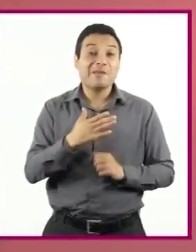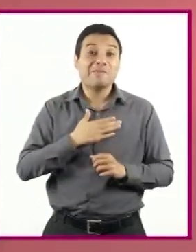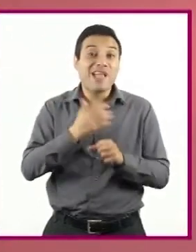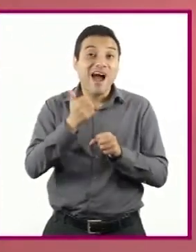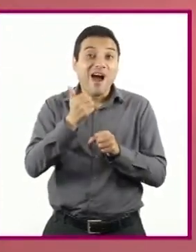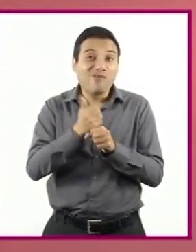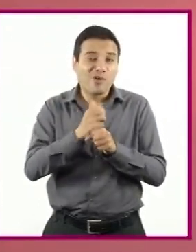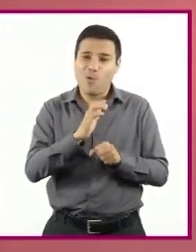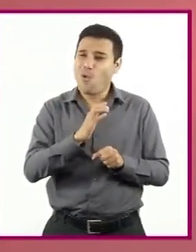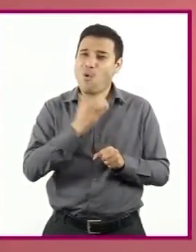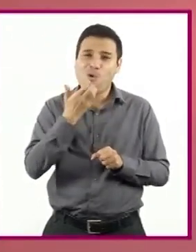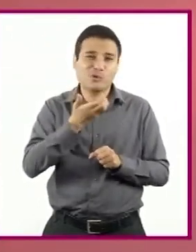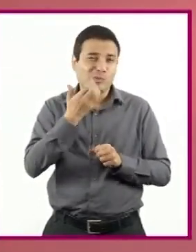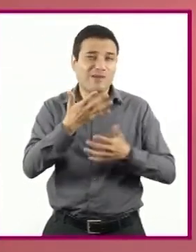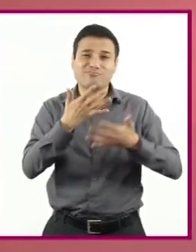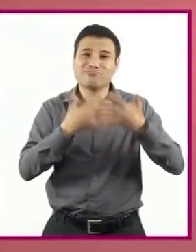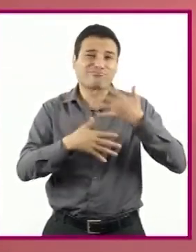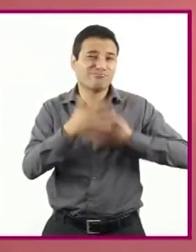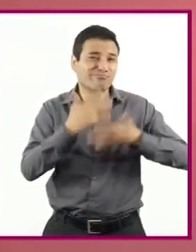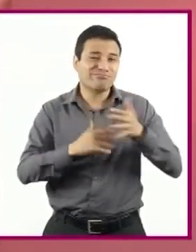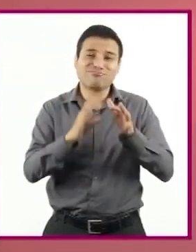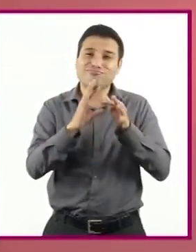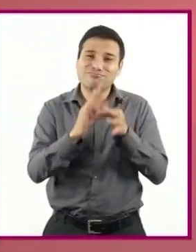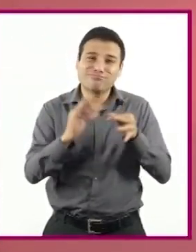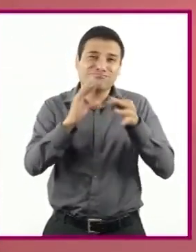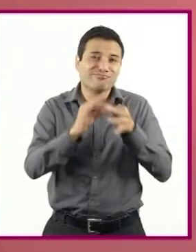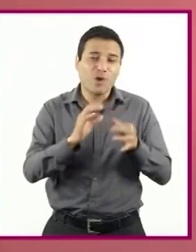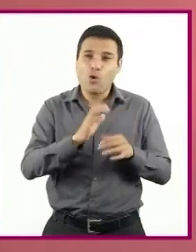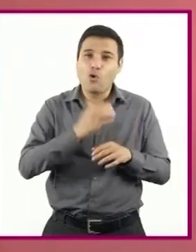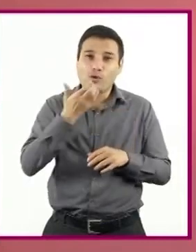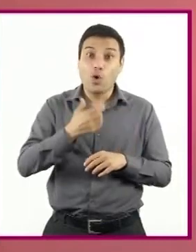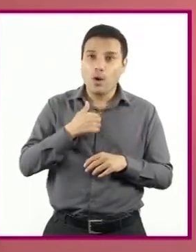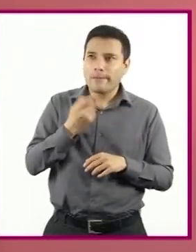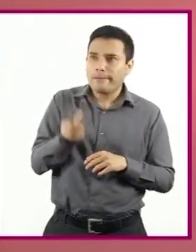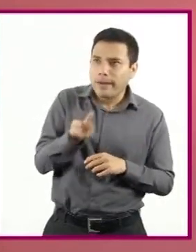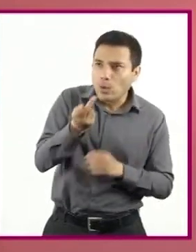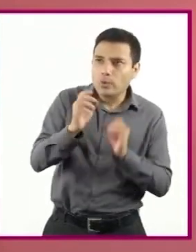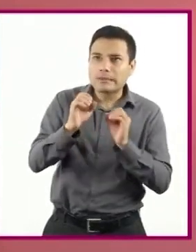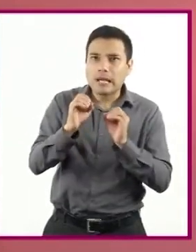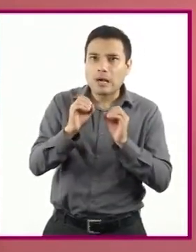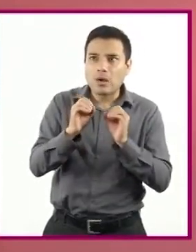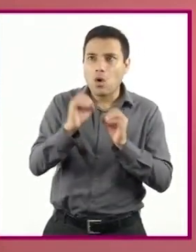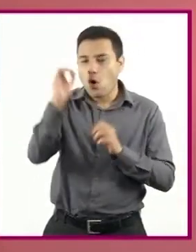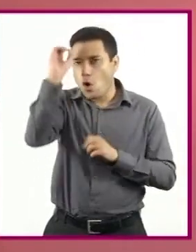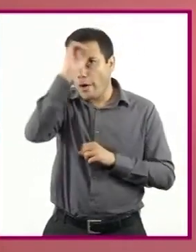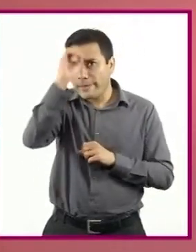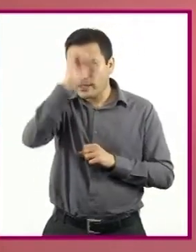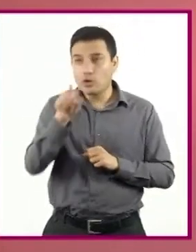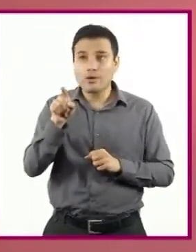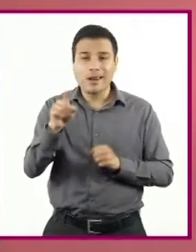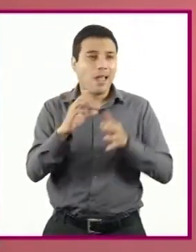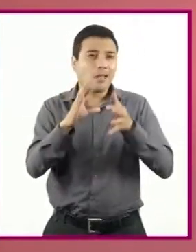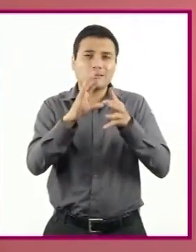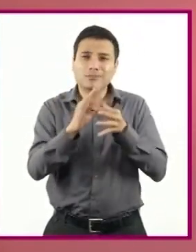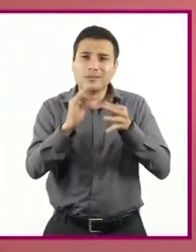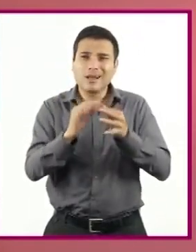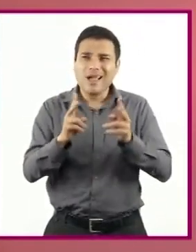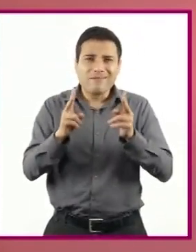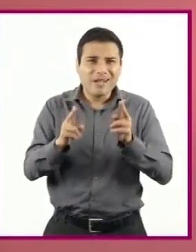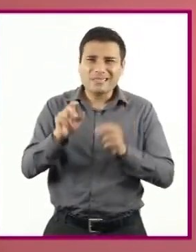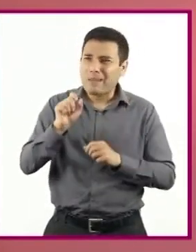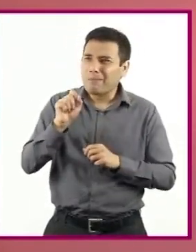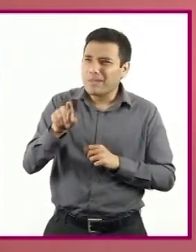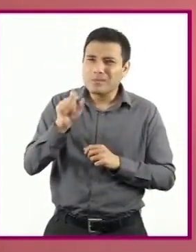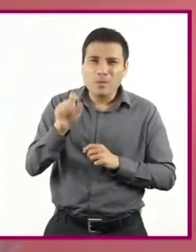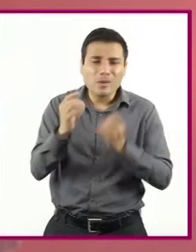los repetían y era común que me respondieran a una pregunta o que opinaran sobre alguna situación usando alguno de estos dichos y refranes que